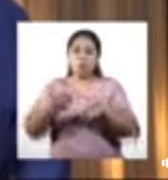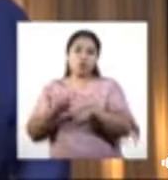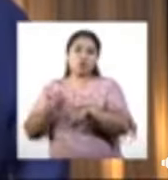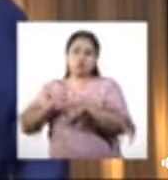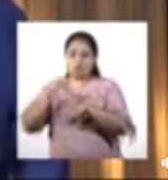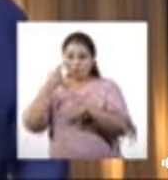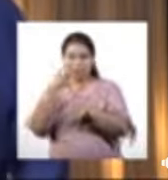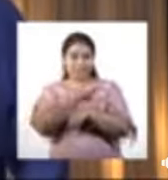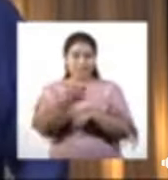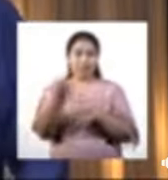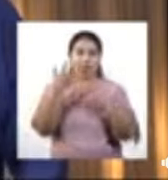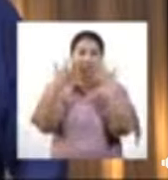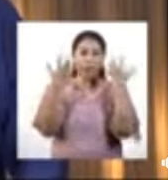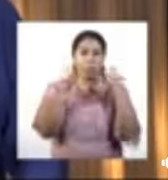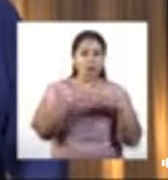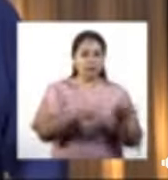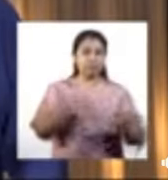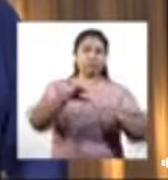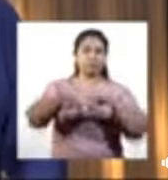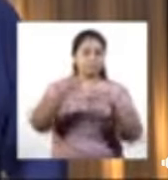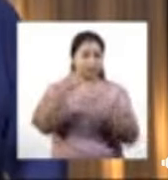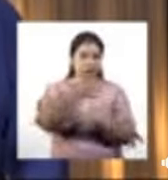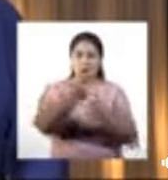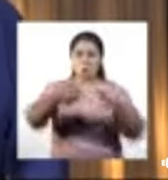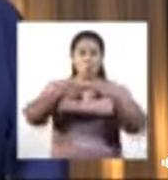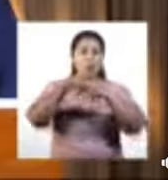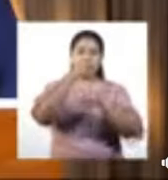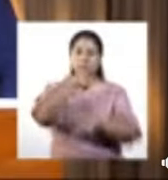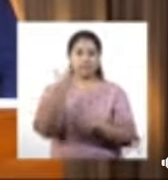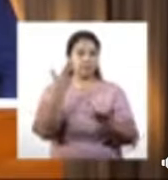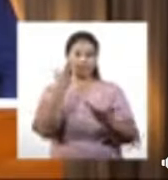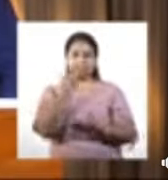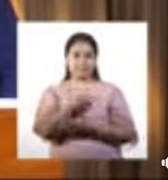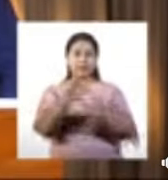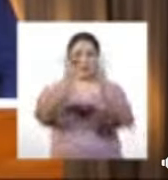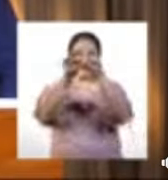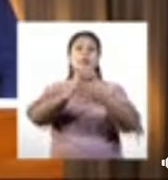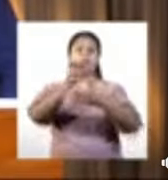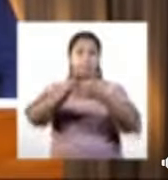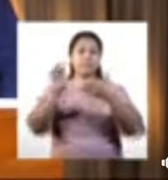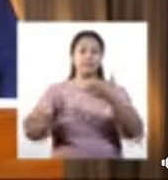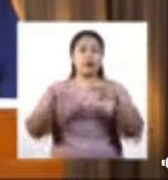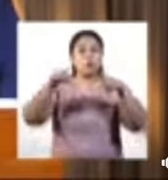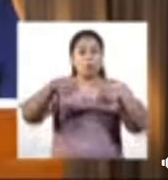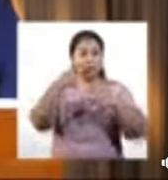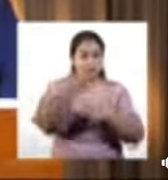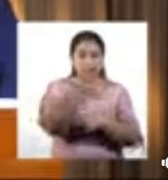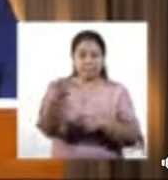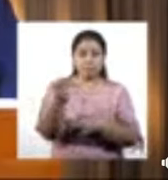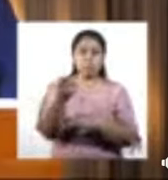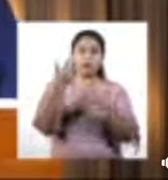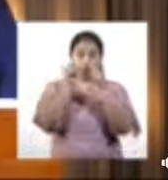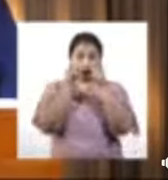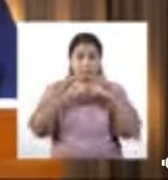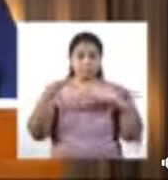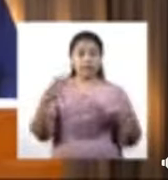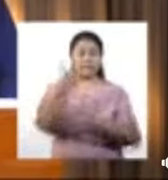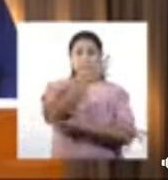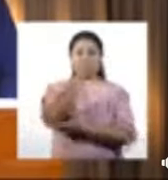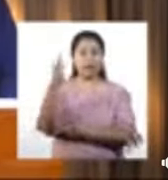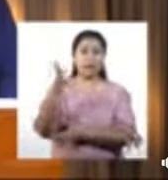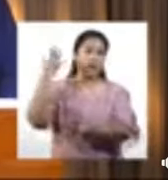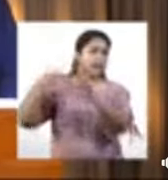Vemos jaguares en lugares en donde no se miraban en el Petén. Hoy vemos animales en selva que antes no se miraban por